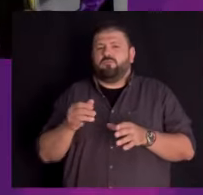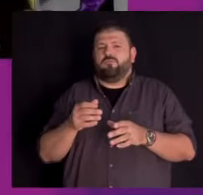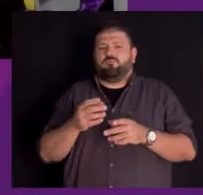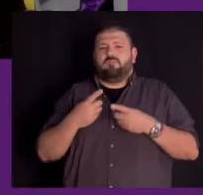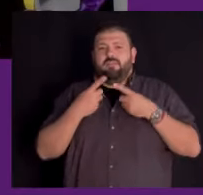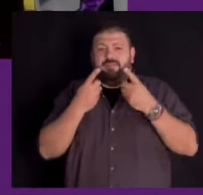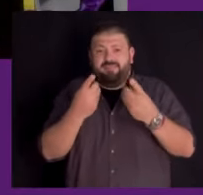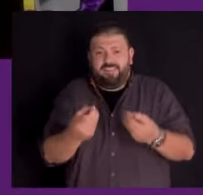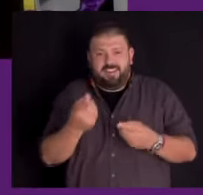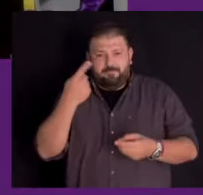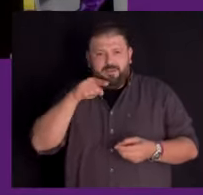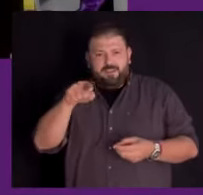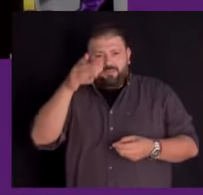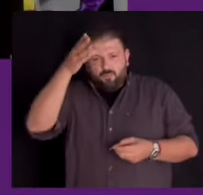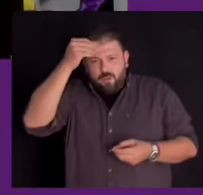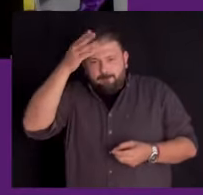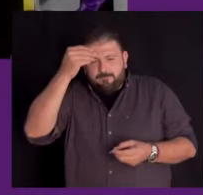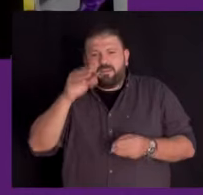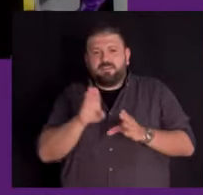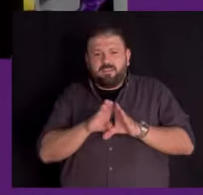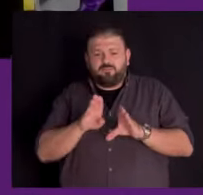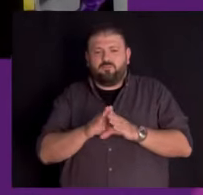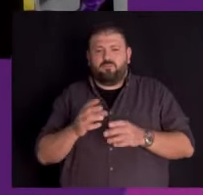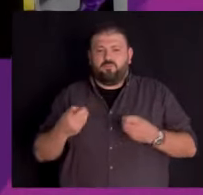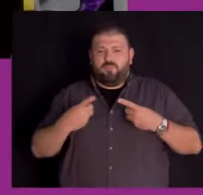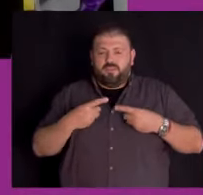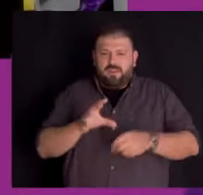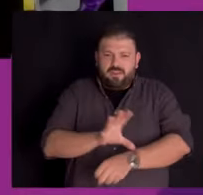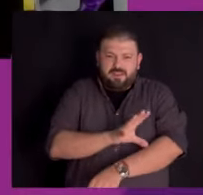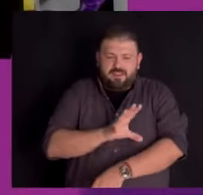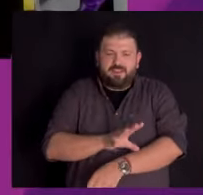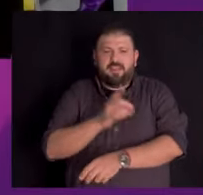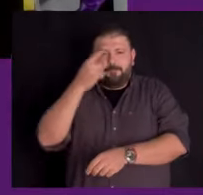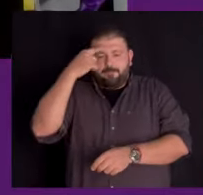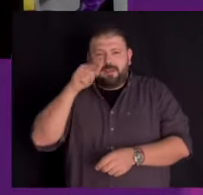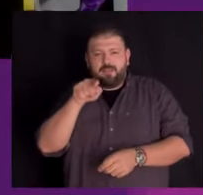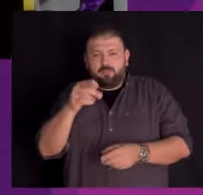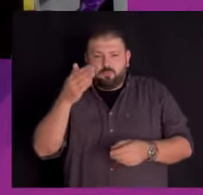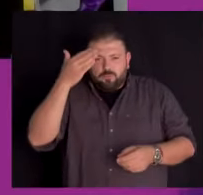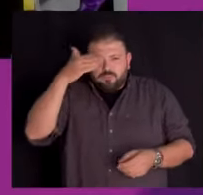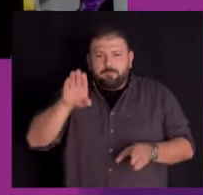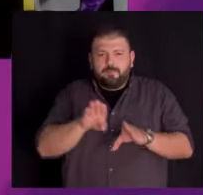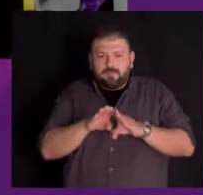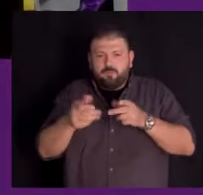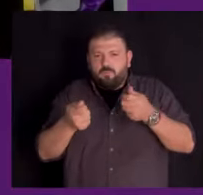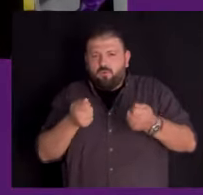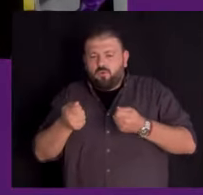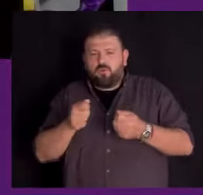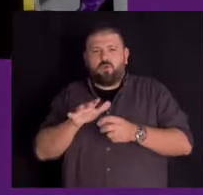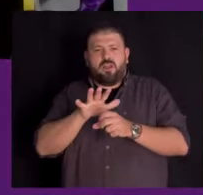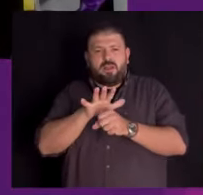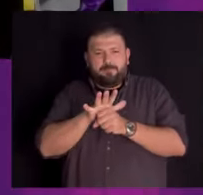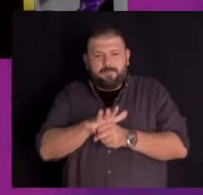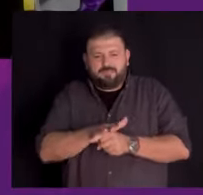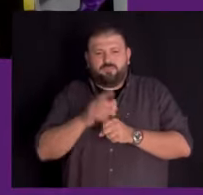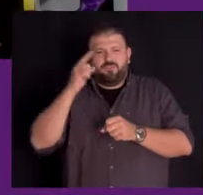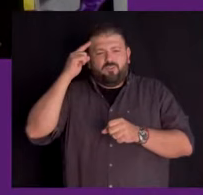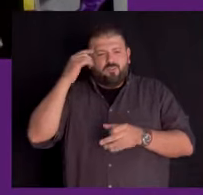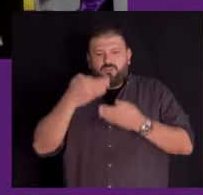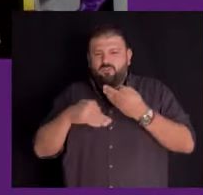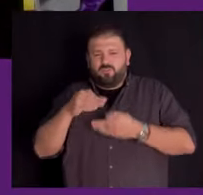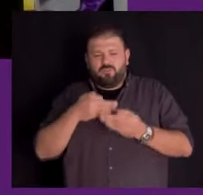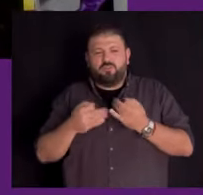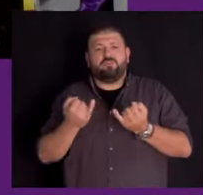para que aprendan a controlar el estrés, en pocas palabras, por una calidad de vida. Así que hoy vamos a aprender mucho y a compartir con el corazón.